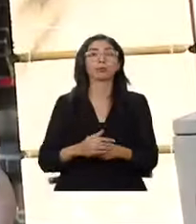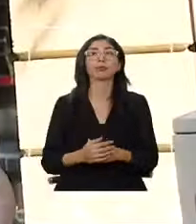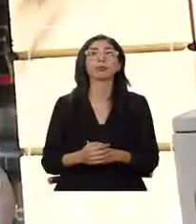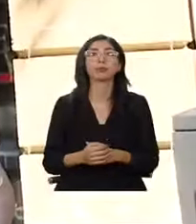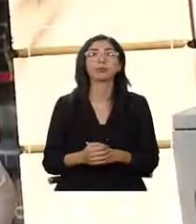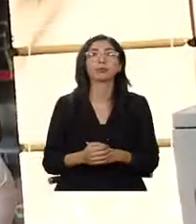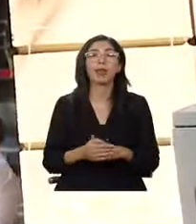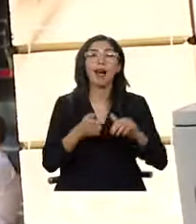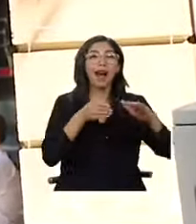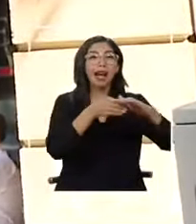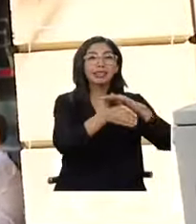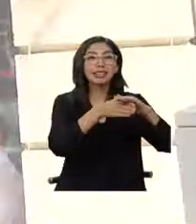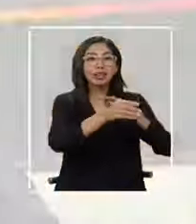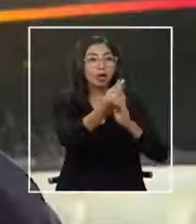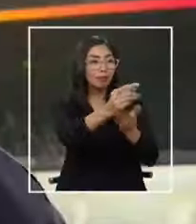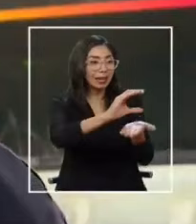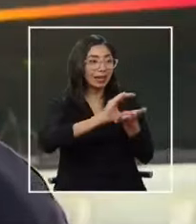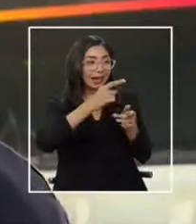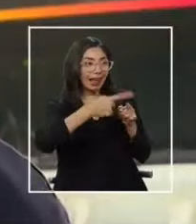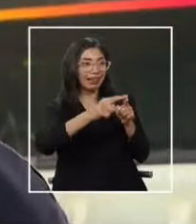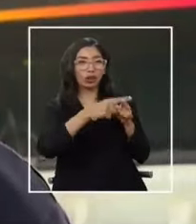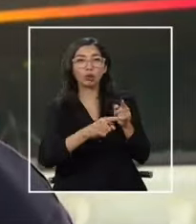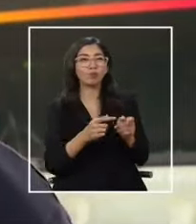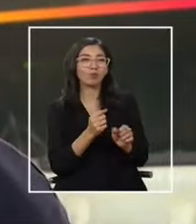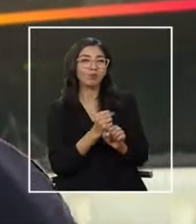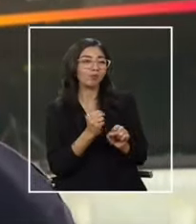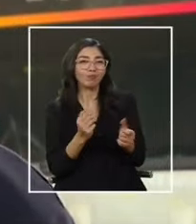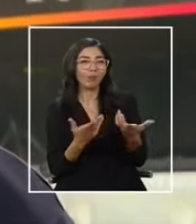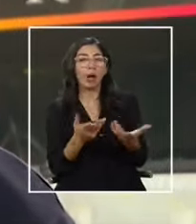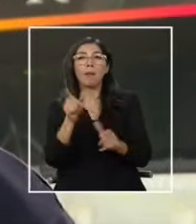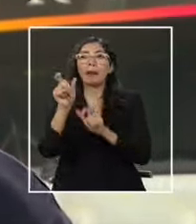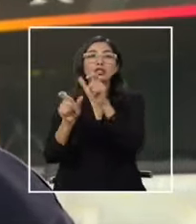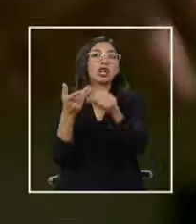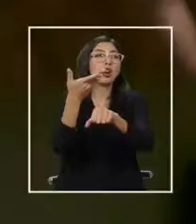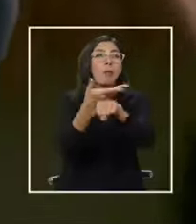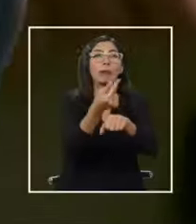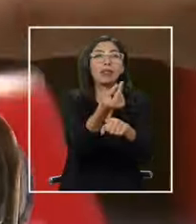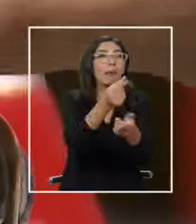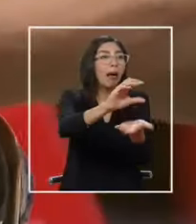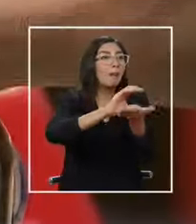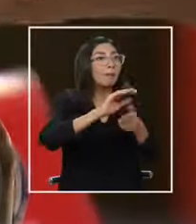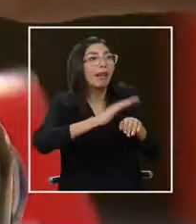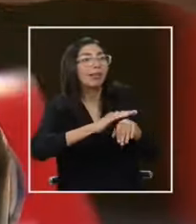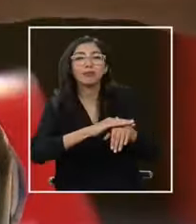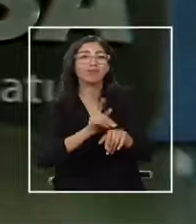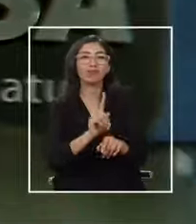El acceso a crédito ha estado muy limitado. Por eso nadie pide crédito.